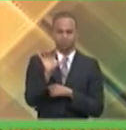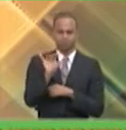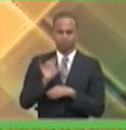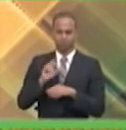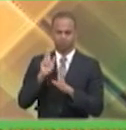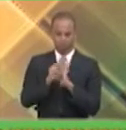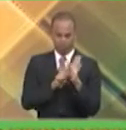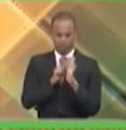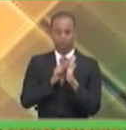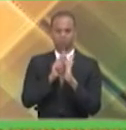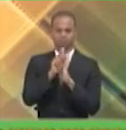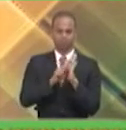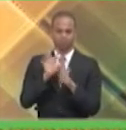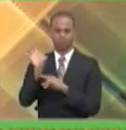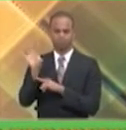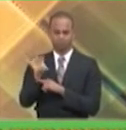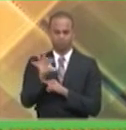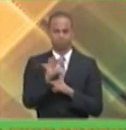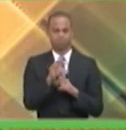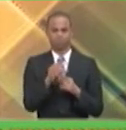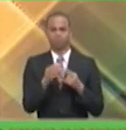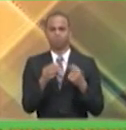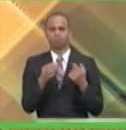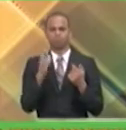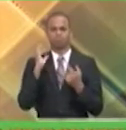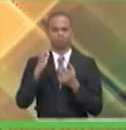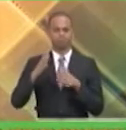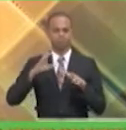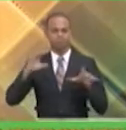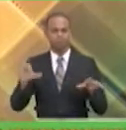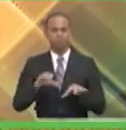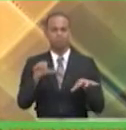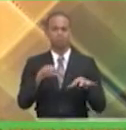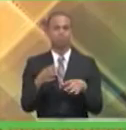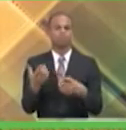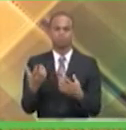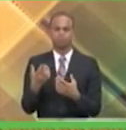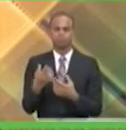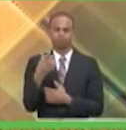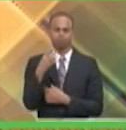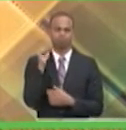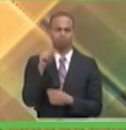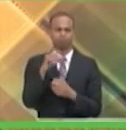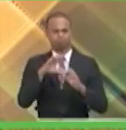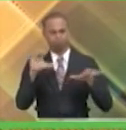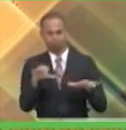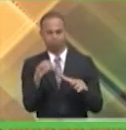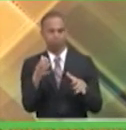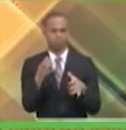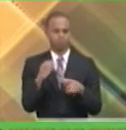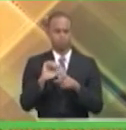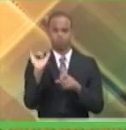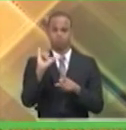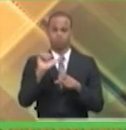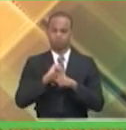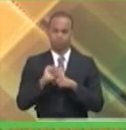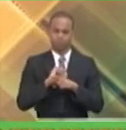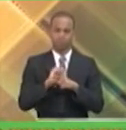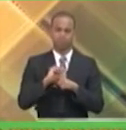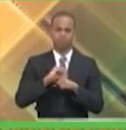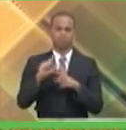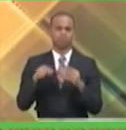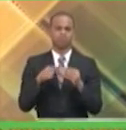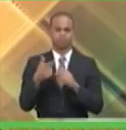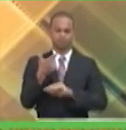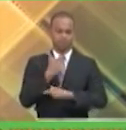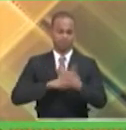esos documentales, donde se llevará a cabo tanto los documentales como una capacitación en